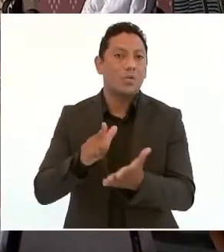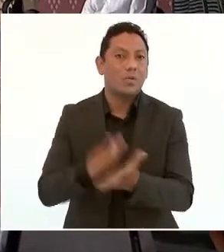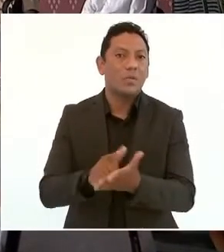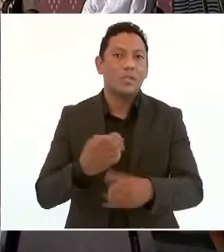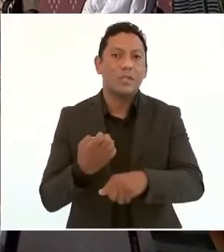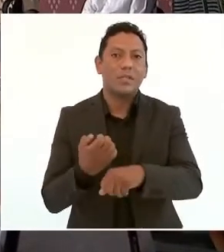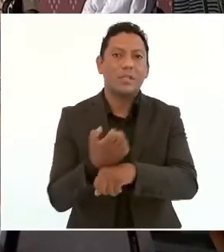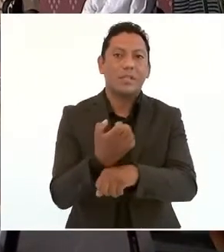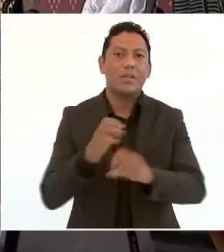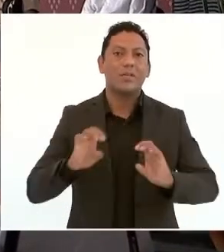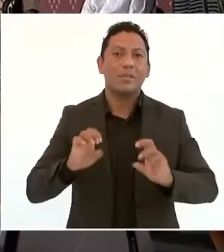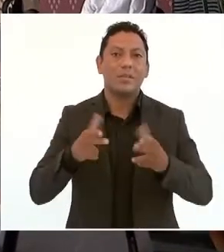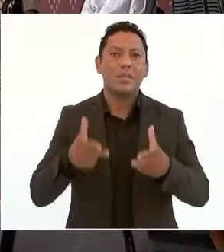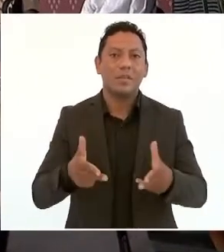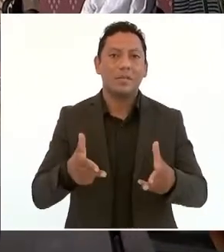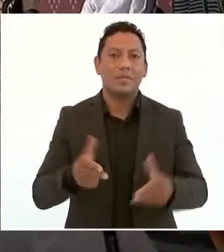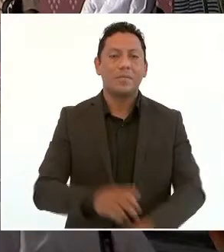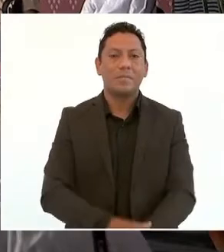de Chiapas,